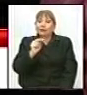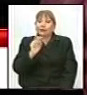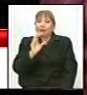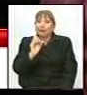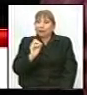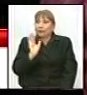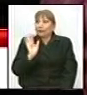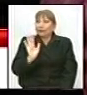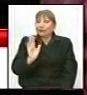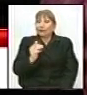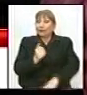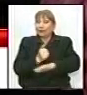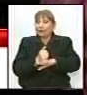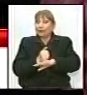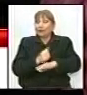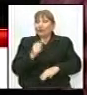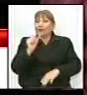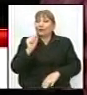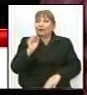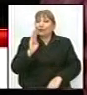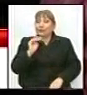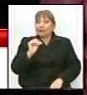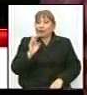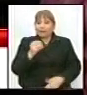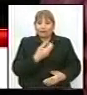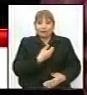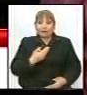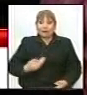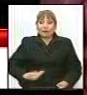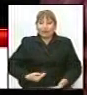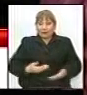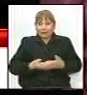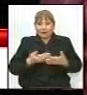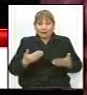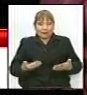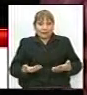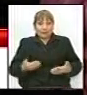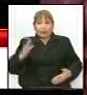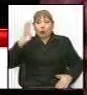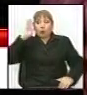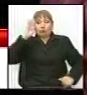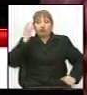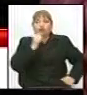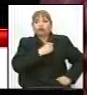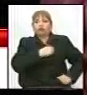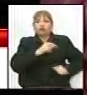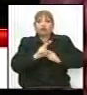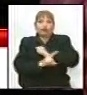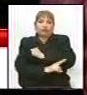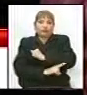bancos y diagnosticada el estado en que se encontraban las comisarías a nivel nacional,